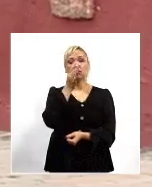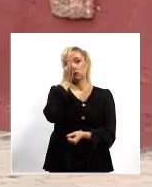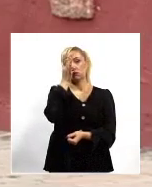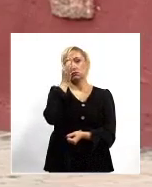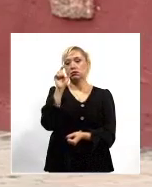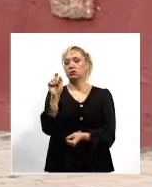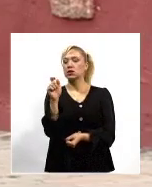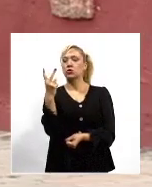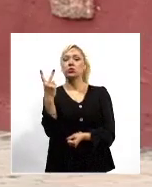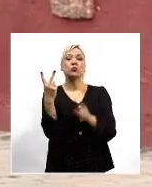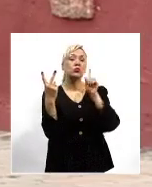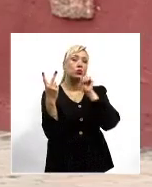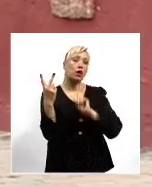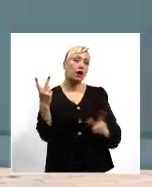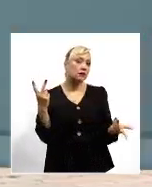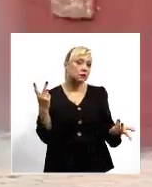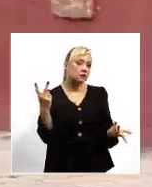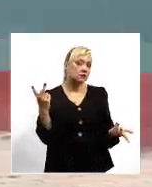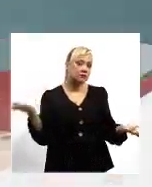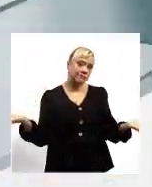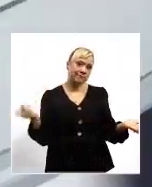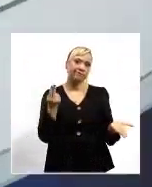de ellas mujeres.